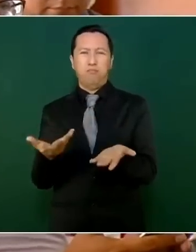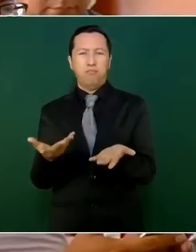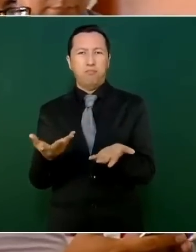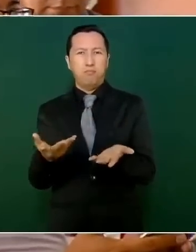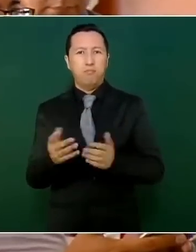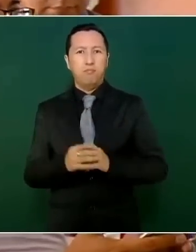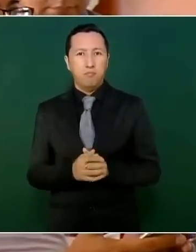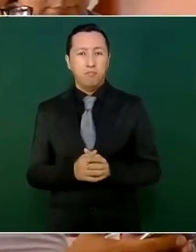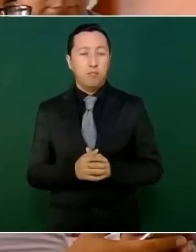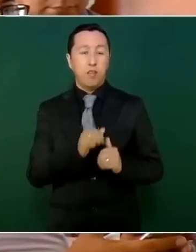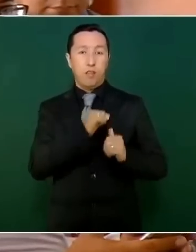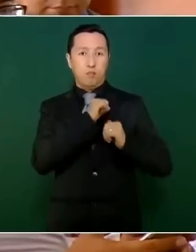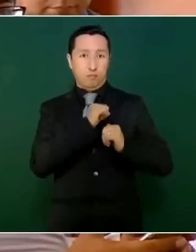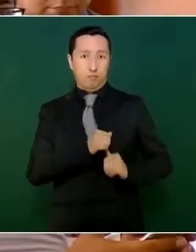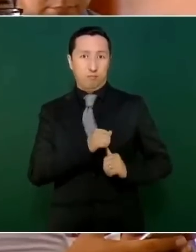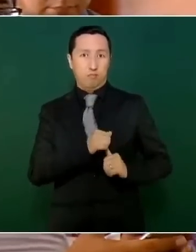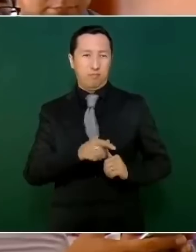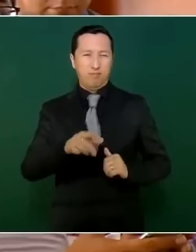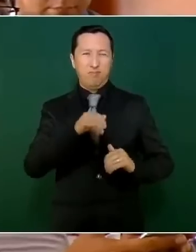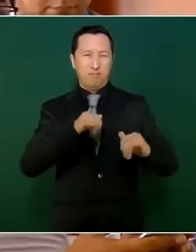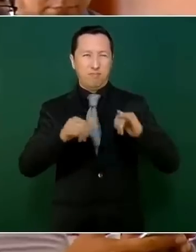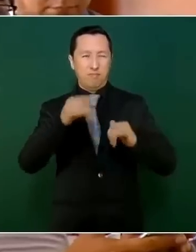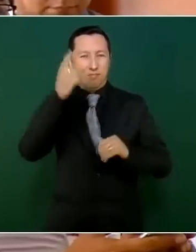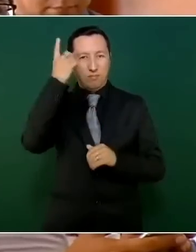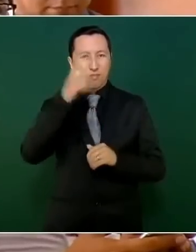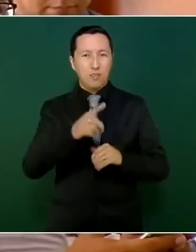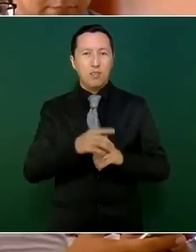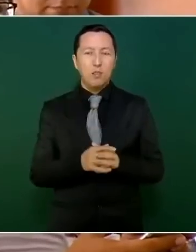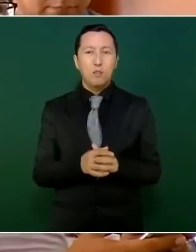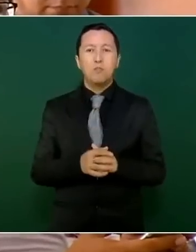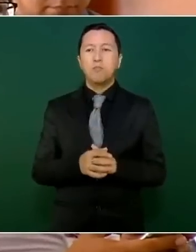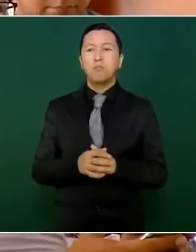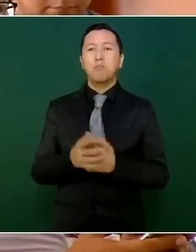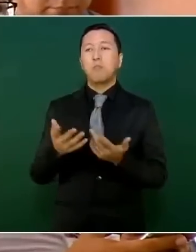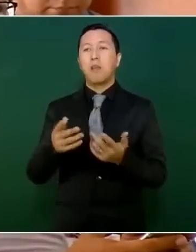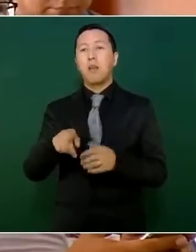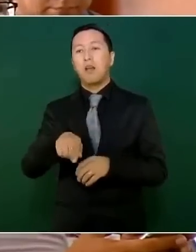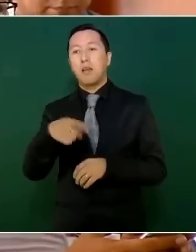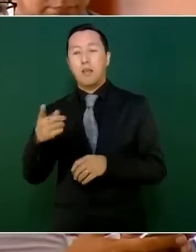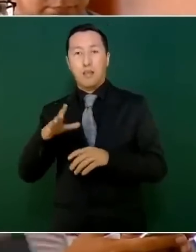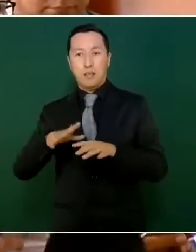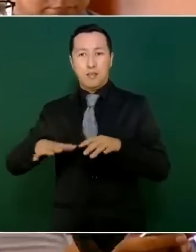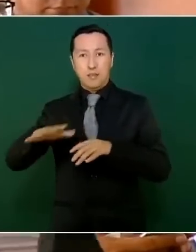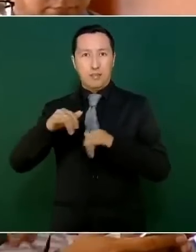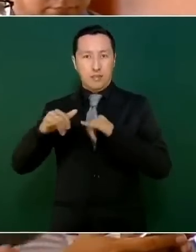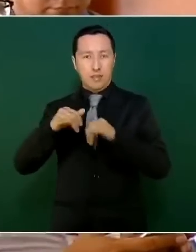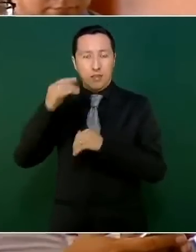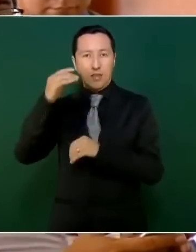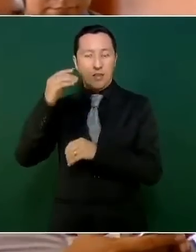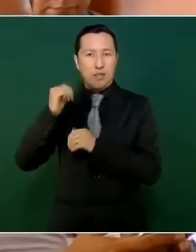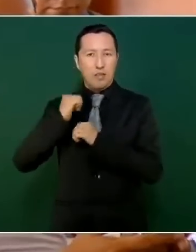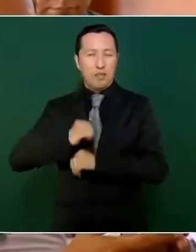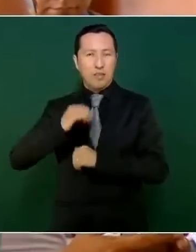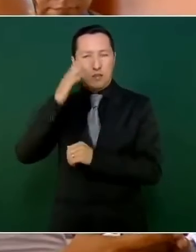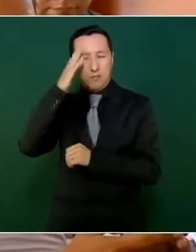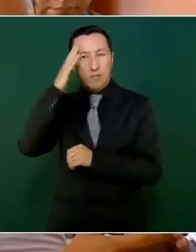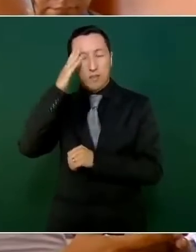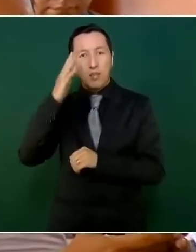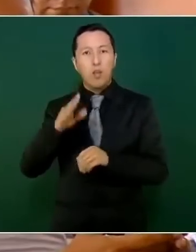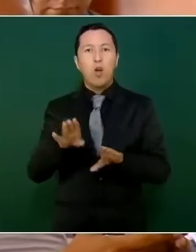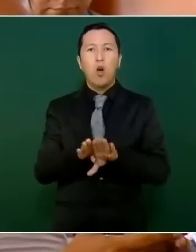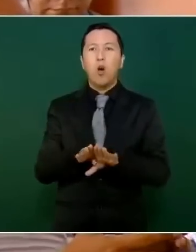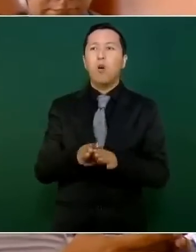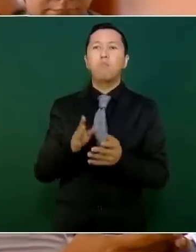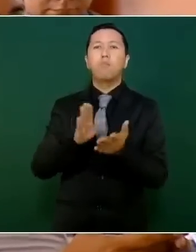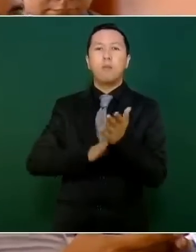Porque las autoridades agrarias no les exigen a los comisariados ejidales que hagan su normativa que deben